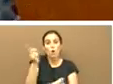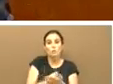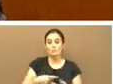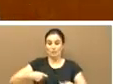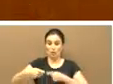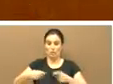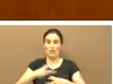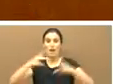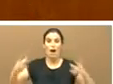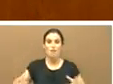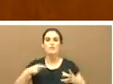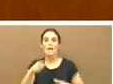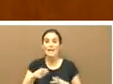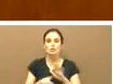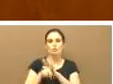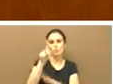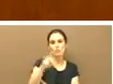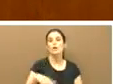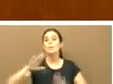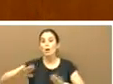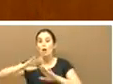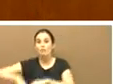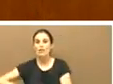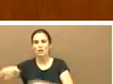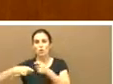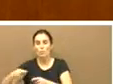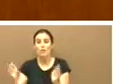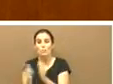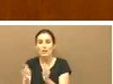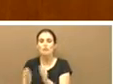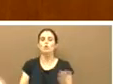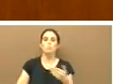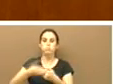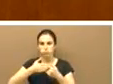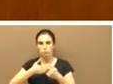superficies comerciales y van a vaciar los bolsillos y a cerrar los pequeños comerciantes.